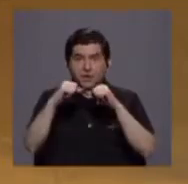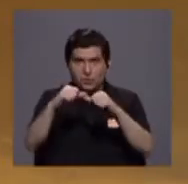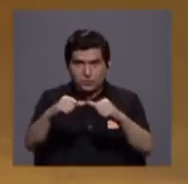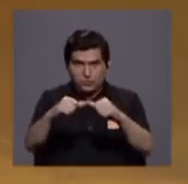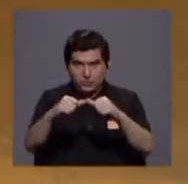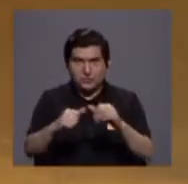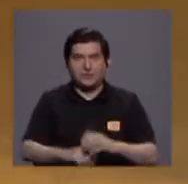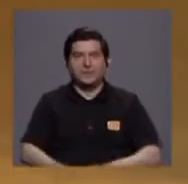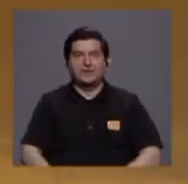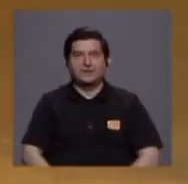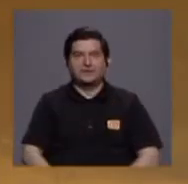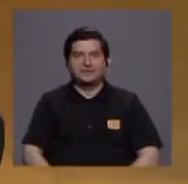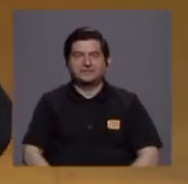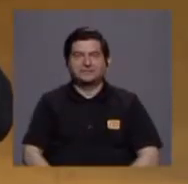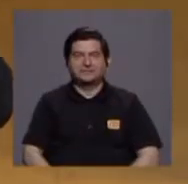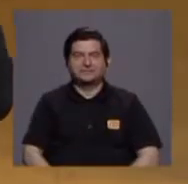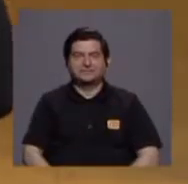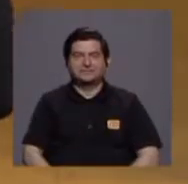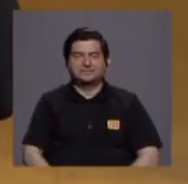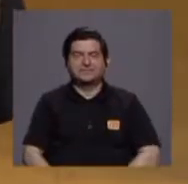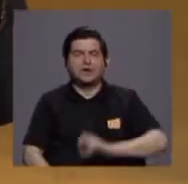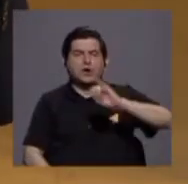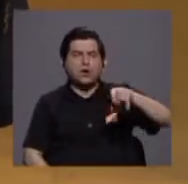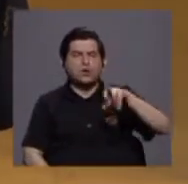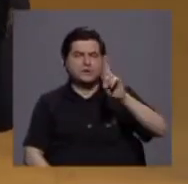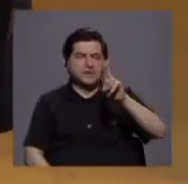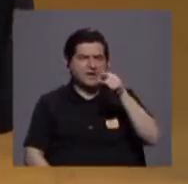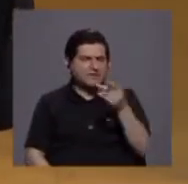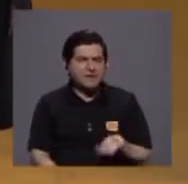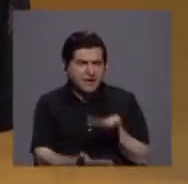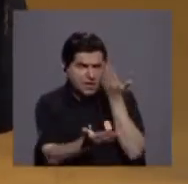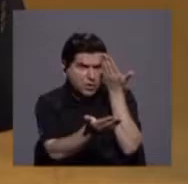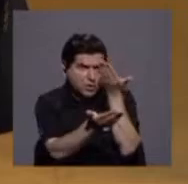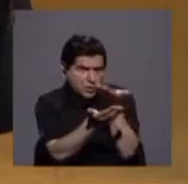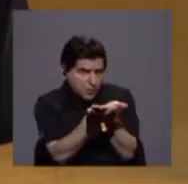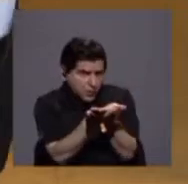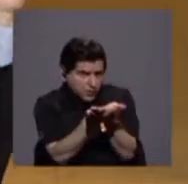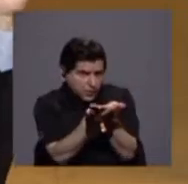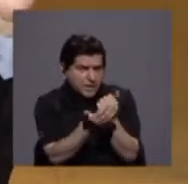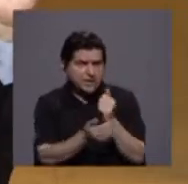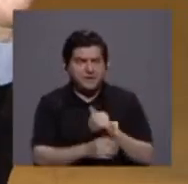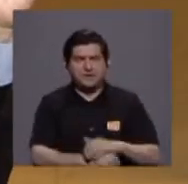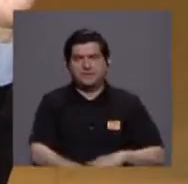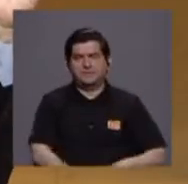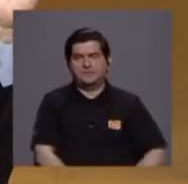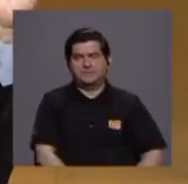Continuamos y don José Rafael, que nos ha planteado